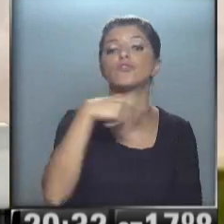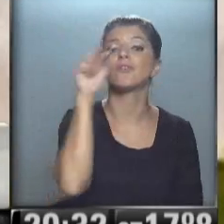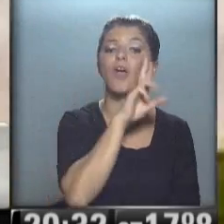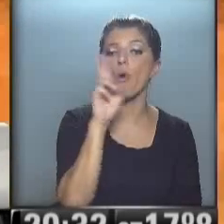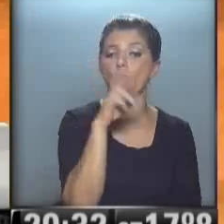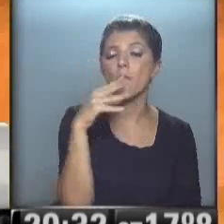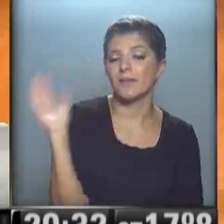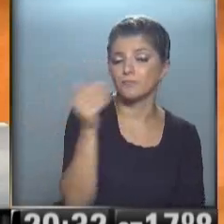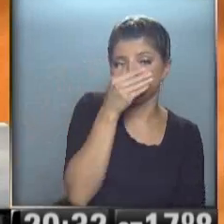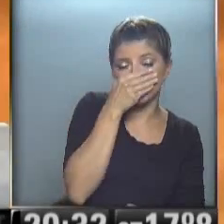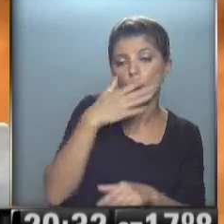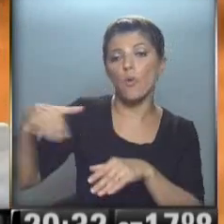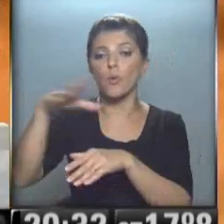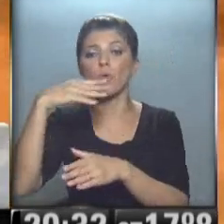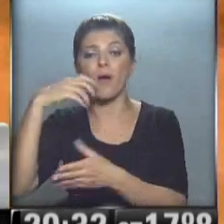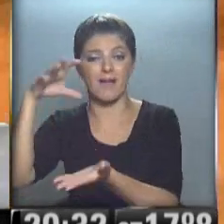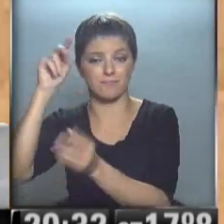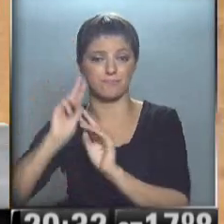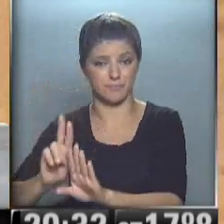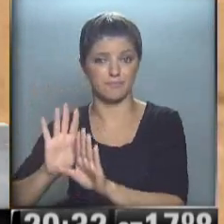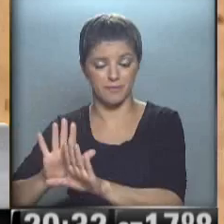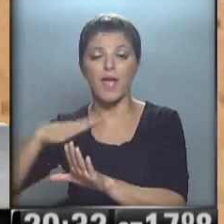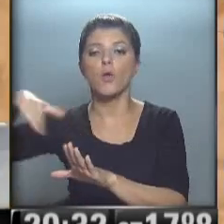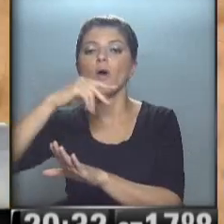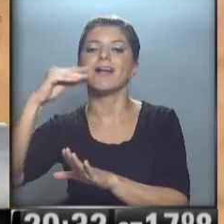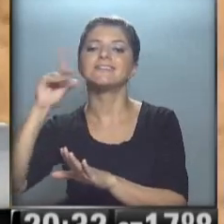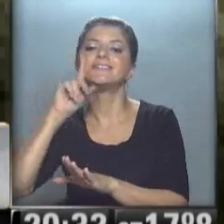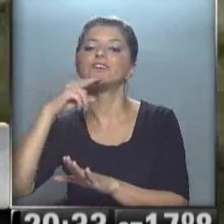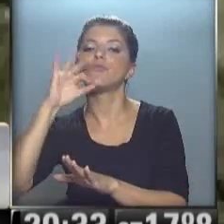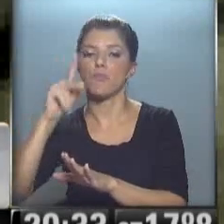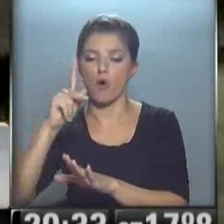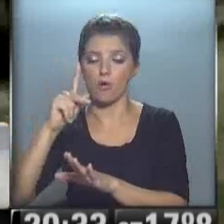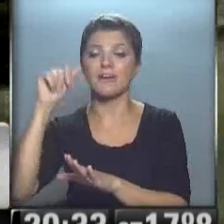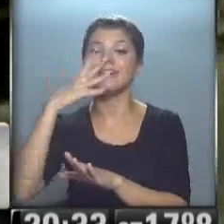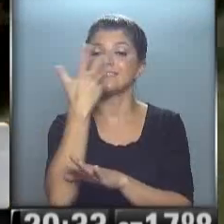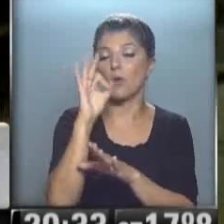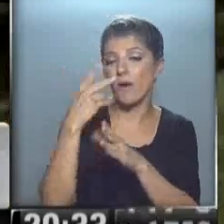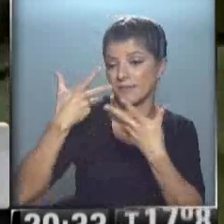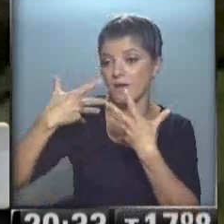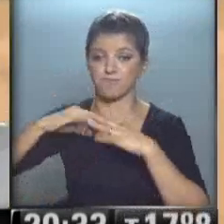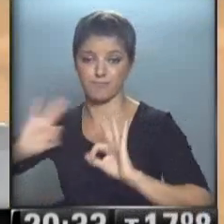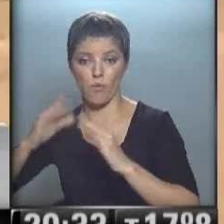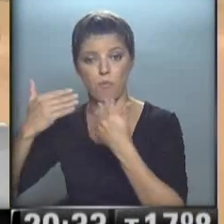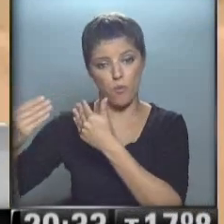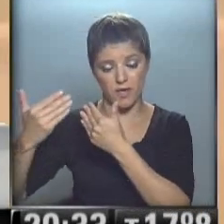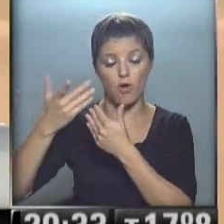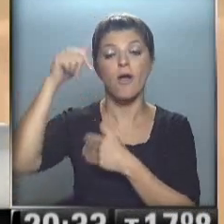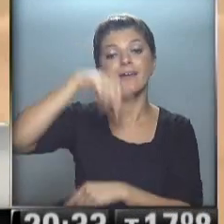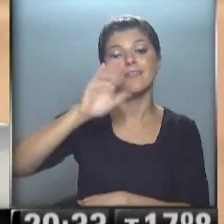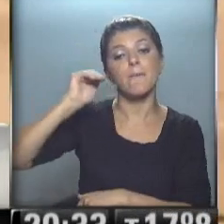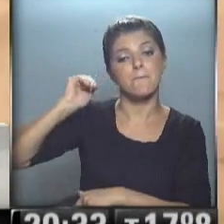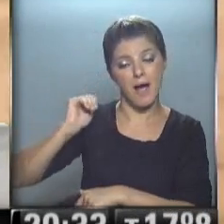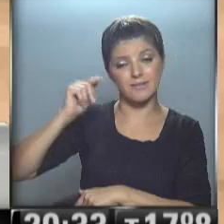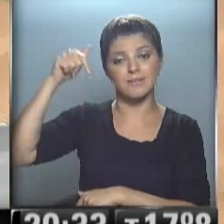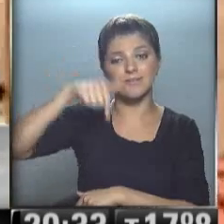adolescentes fueron raptadas de un internado en la ciudad de Chibok. Más de 50 lograron escapar. Este martes, en un